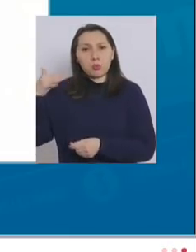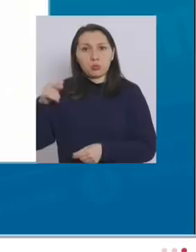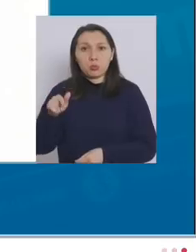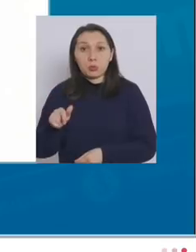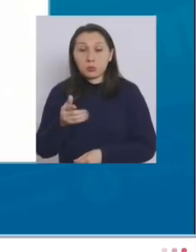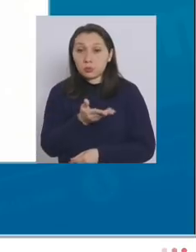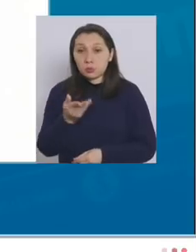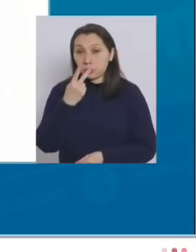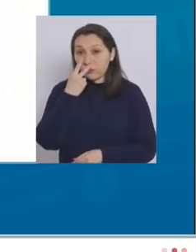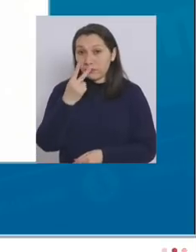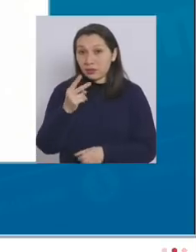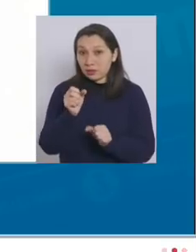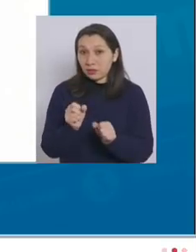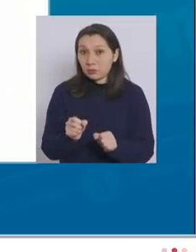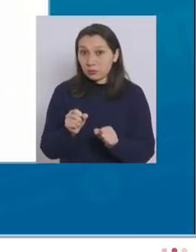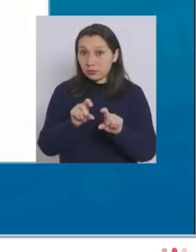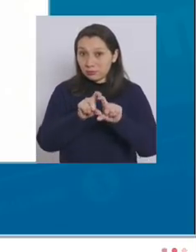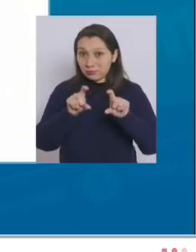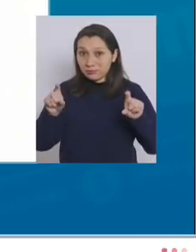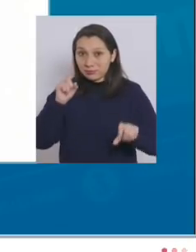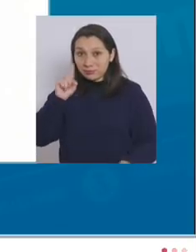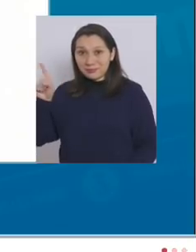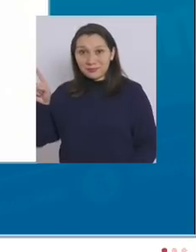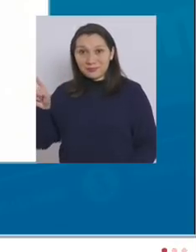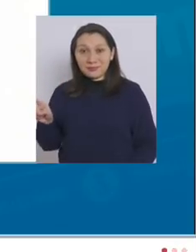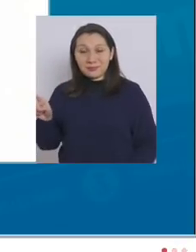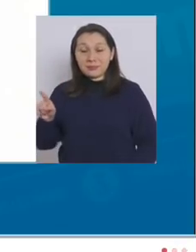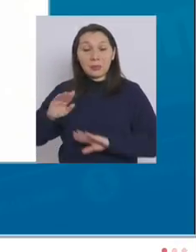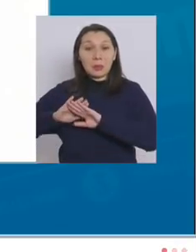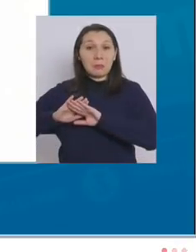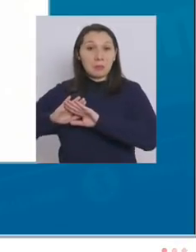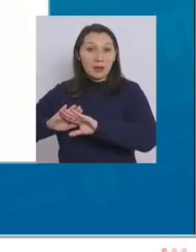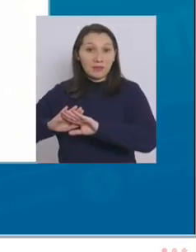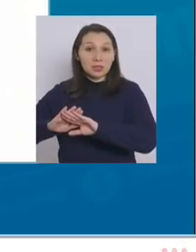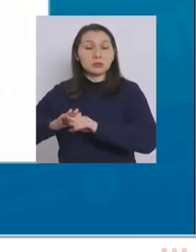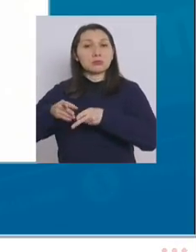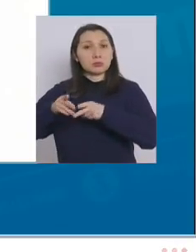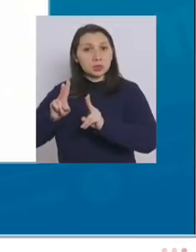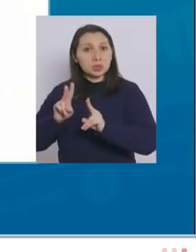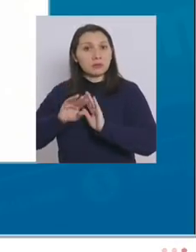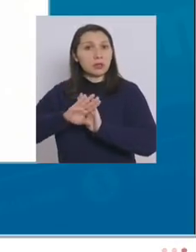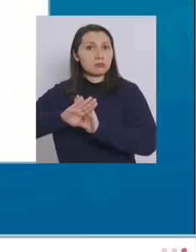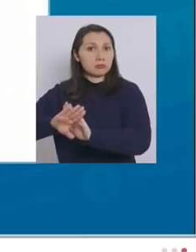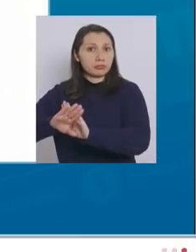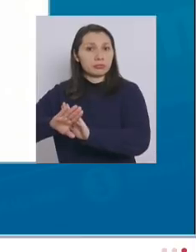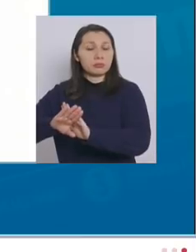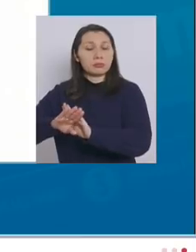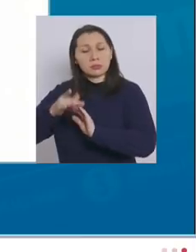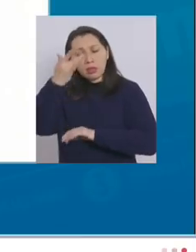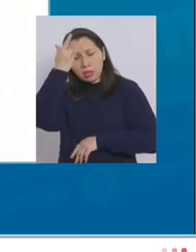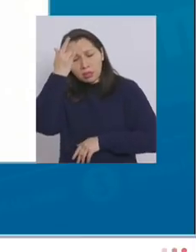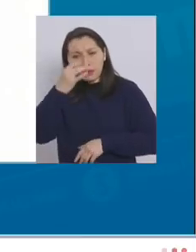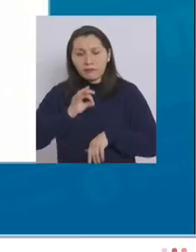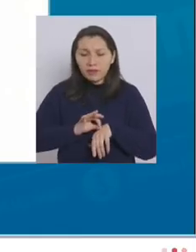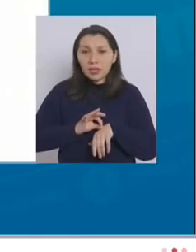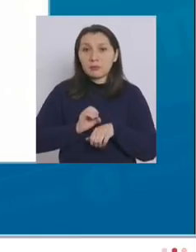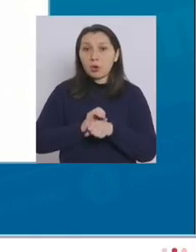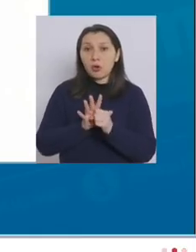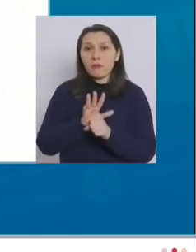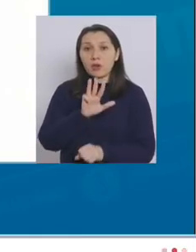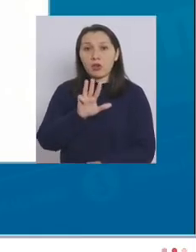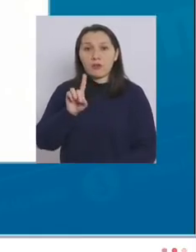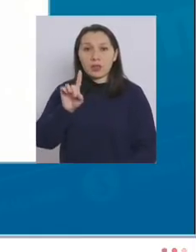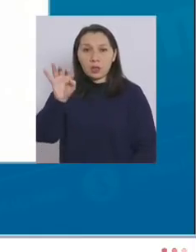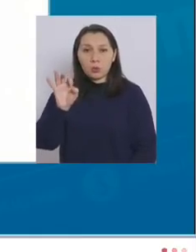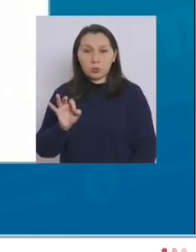importante. Como ustedes pueden ver en la figura, la prevención o la efectividad para prevenir COVID sintomático está alrededor del